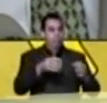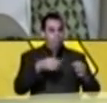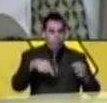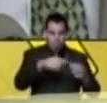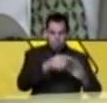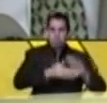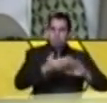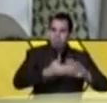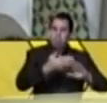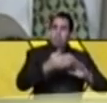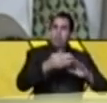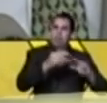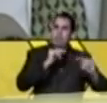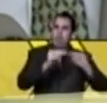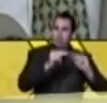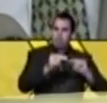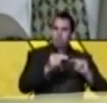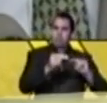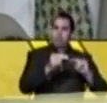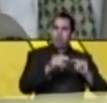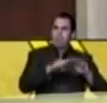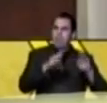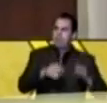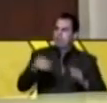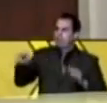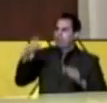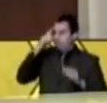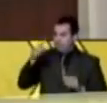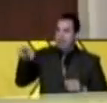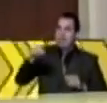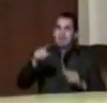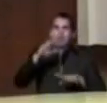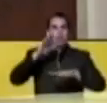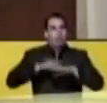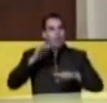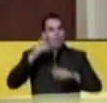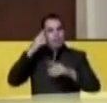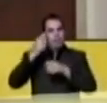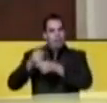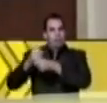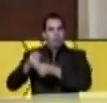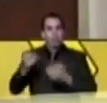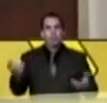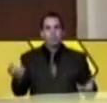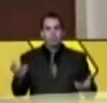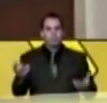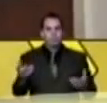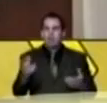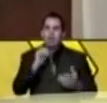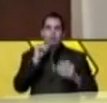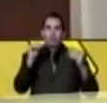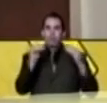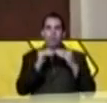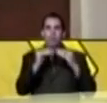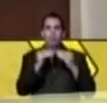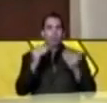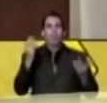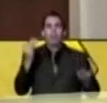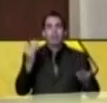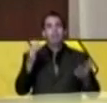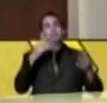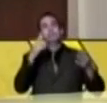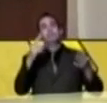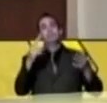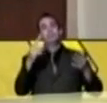funcionando para ello y llamen a un paro de acuerdo al Secretario del trabajo el paro no justifica ya que aseguró que los